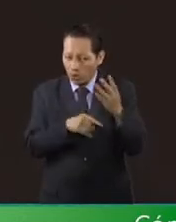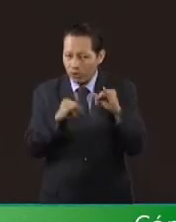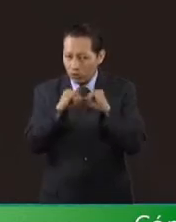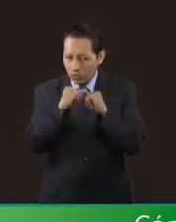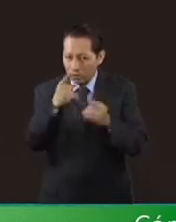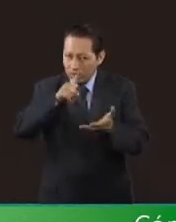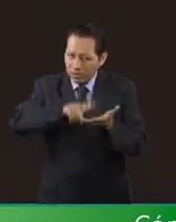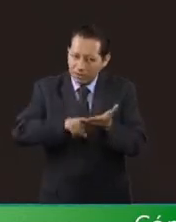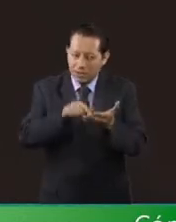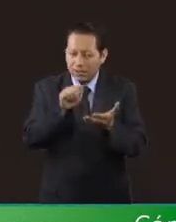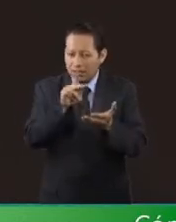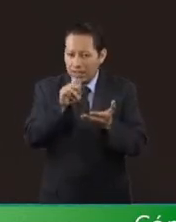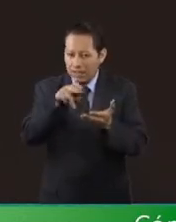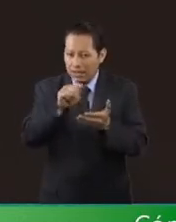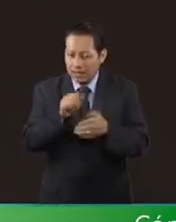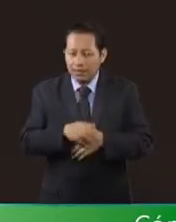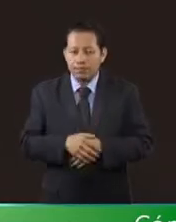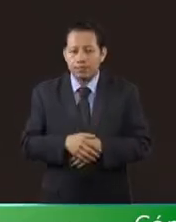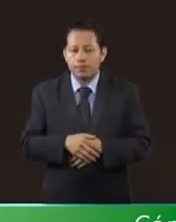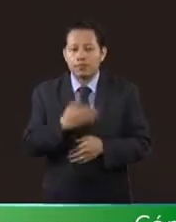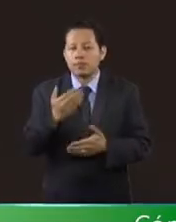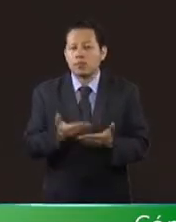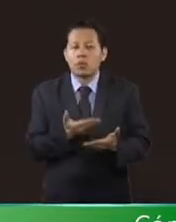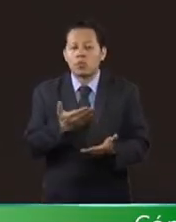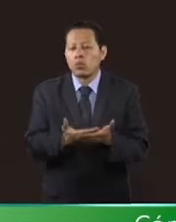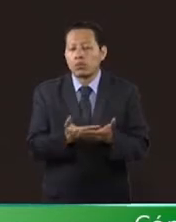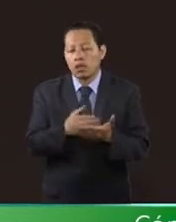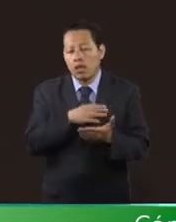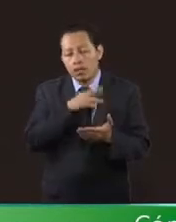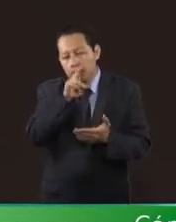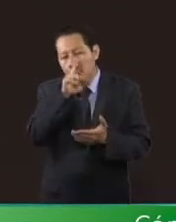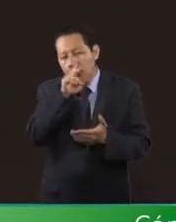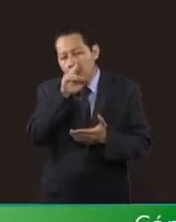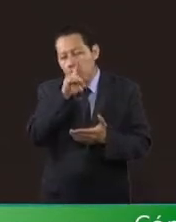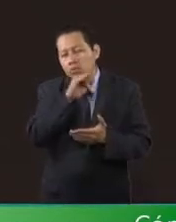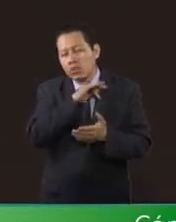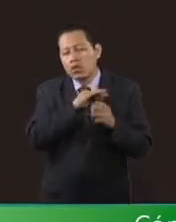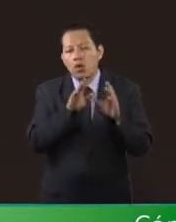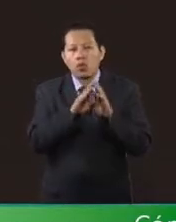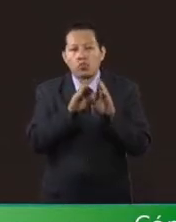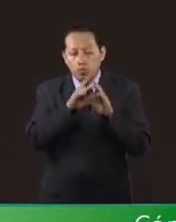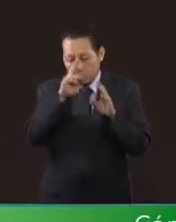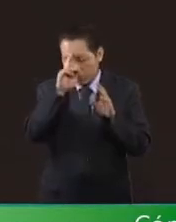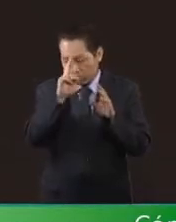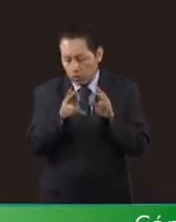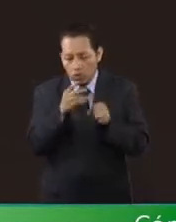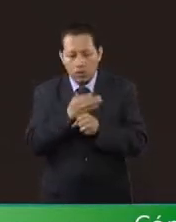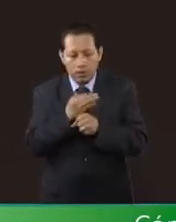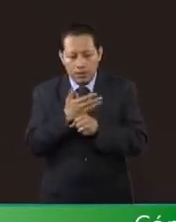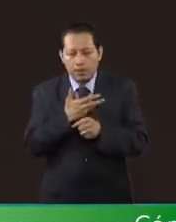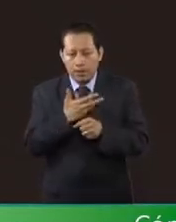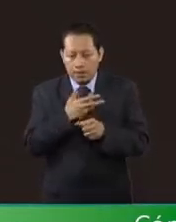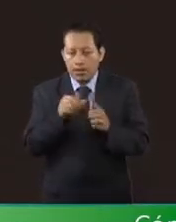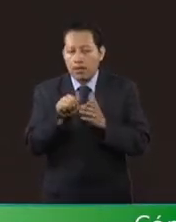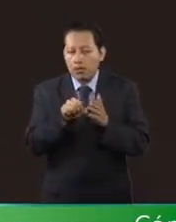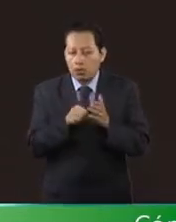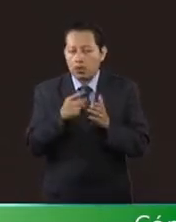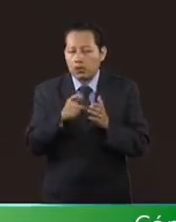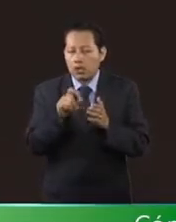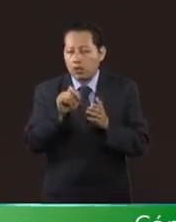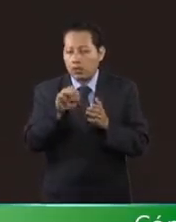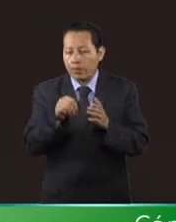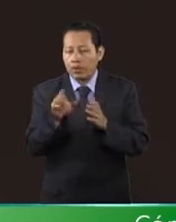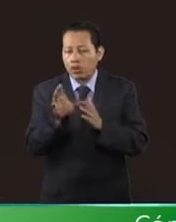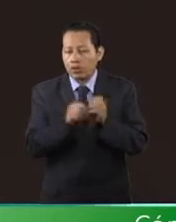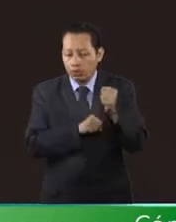la Defensa Nacional. La propuesta suprime con preocupación la prohibición que hoy contiene el artículo 129